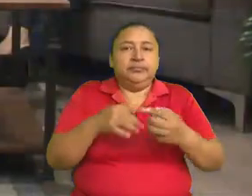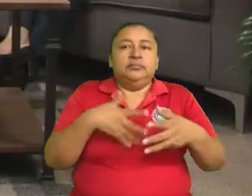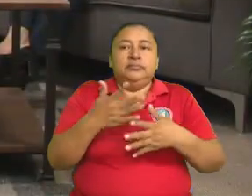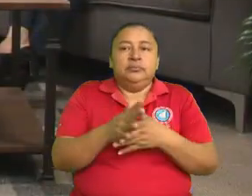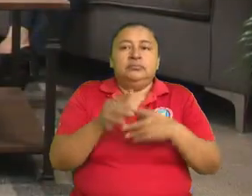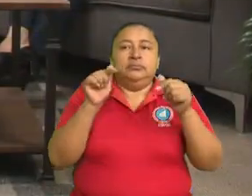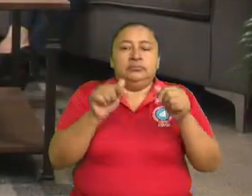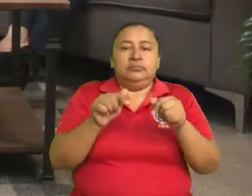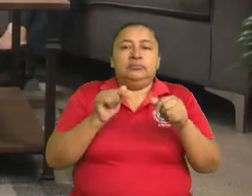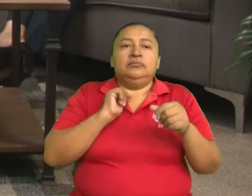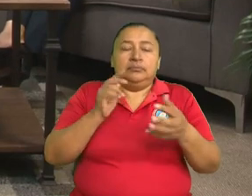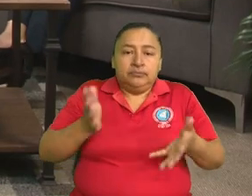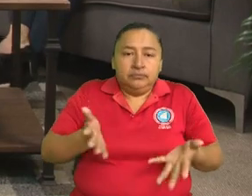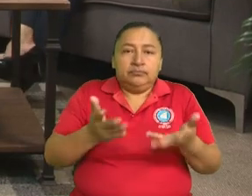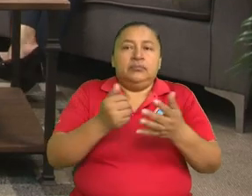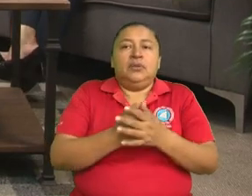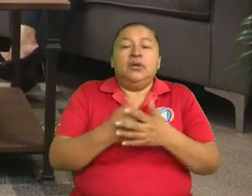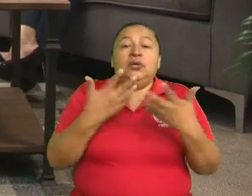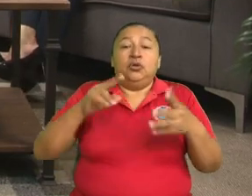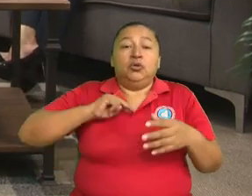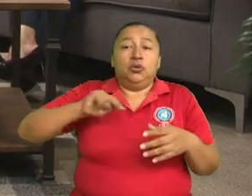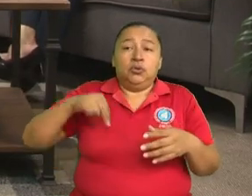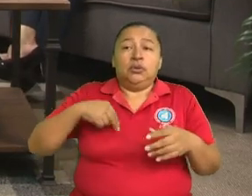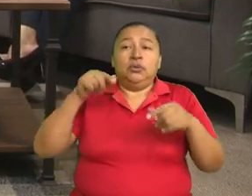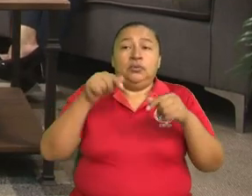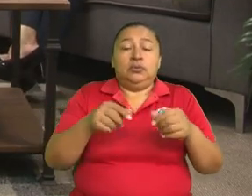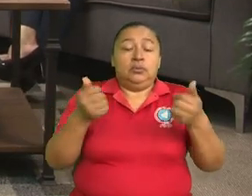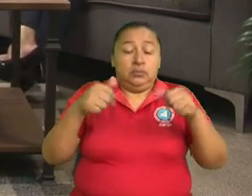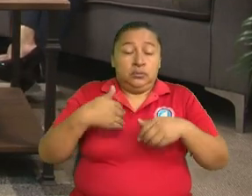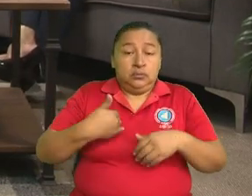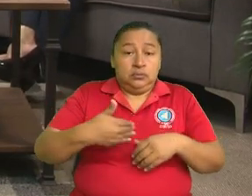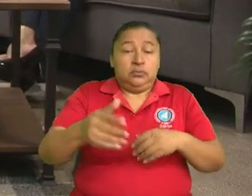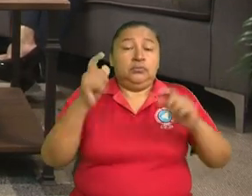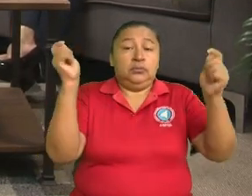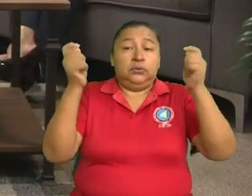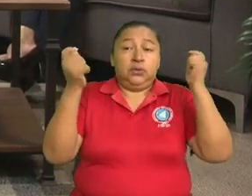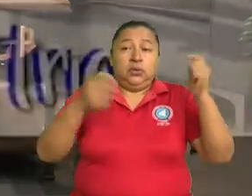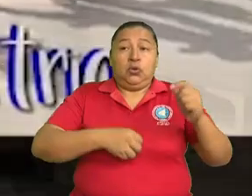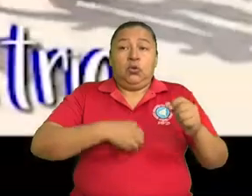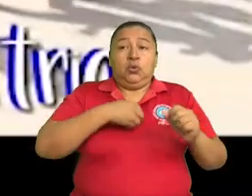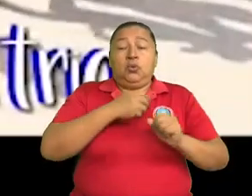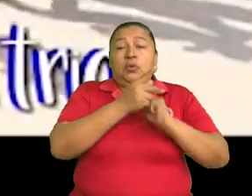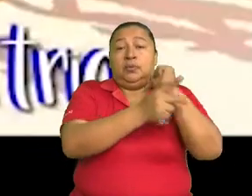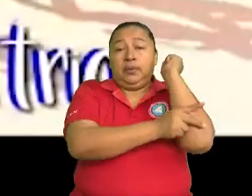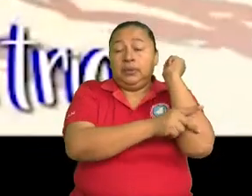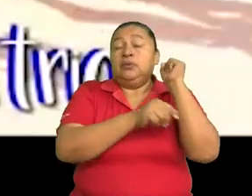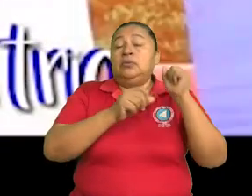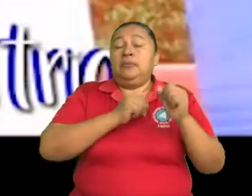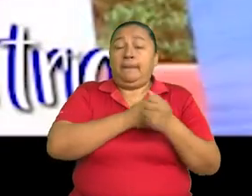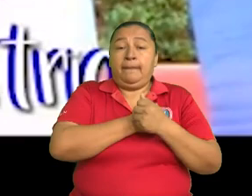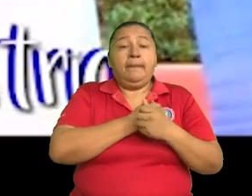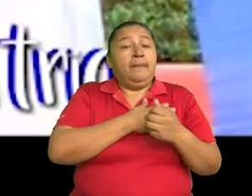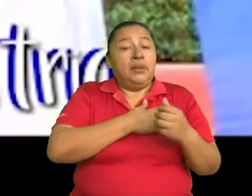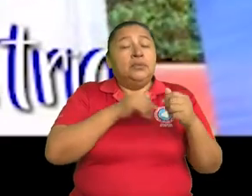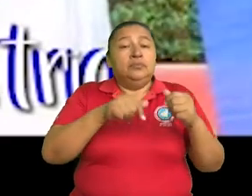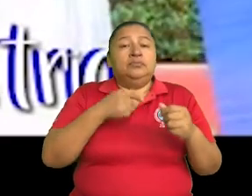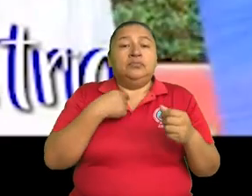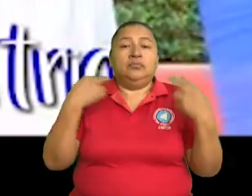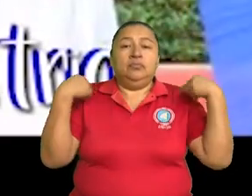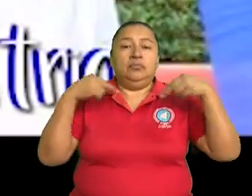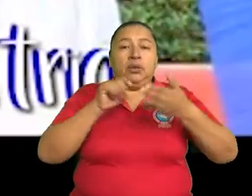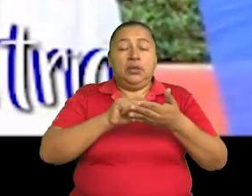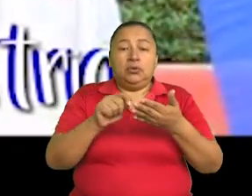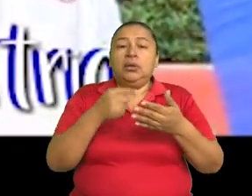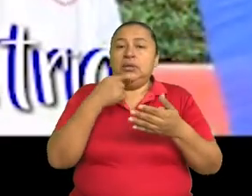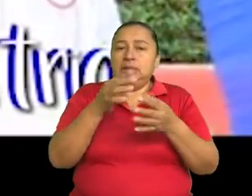precisamente de la fuerza de nuestro pueblo. No, y nosotros estamos haciendo en el marco de esta celebración Orgullo Patrio. Lo estamos haciendo. Y los maestros, aquí